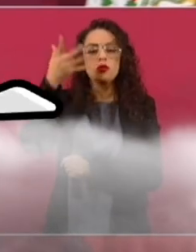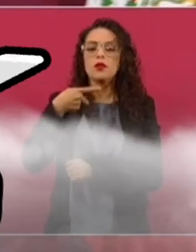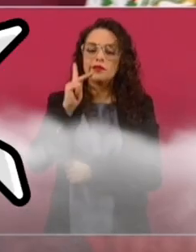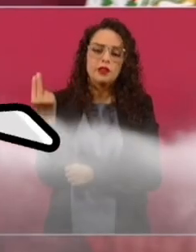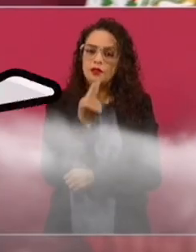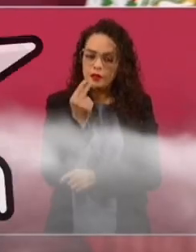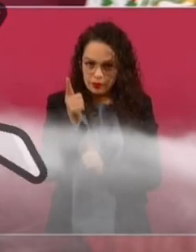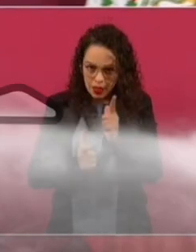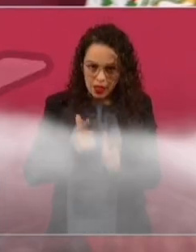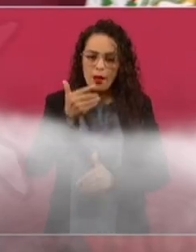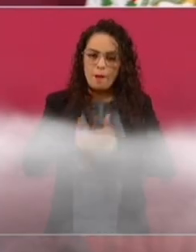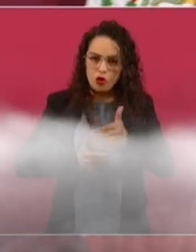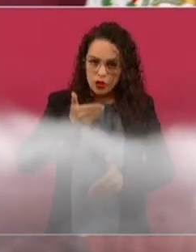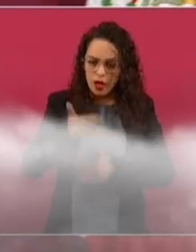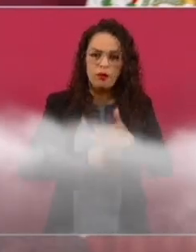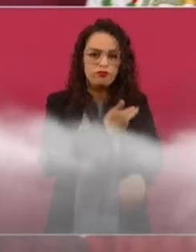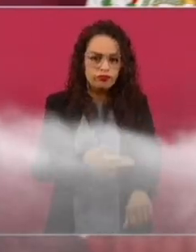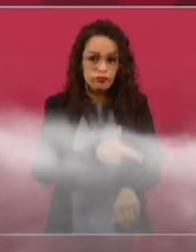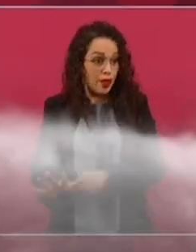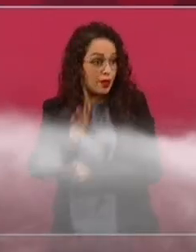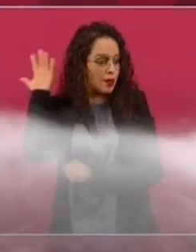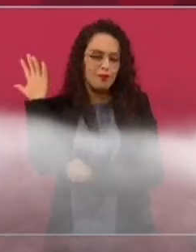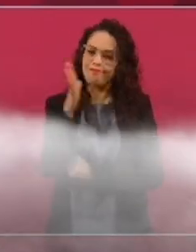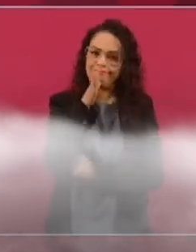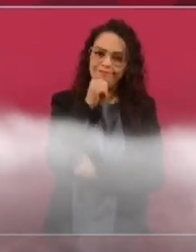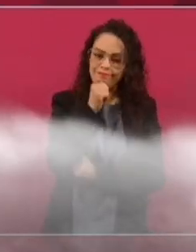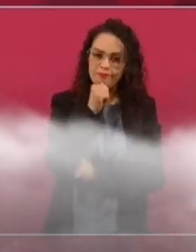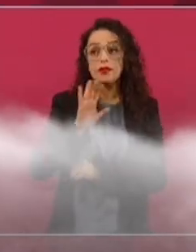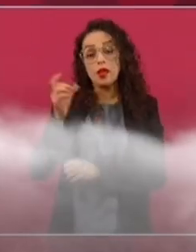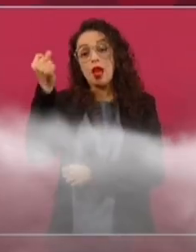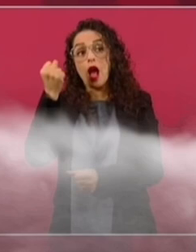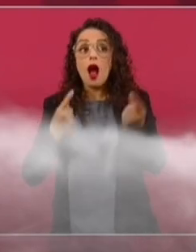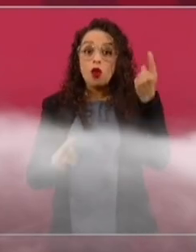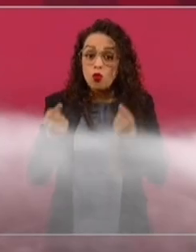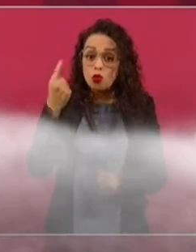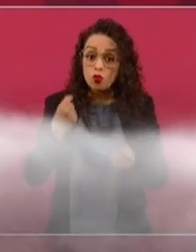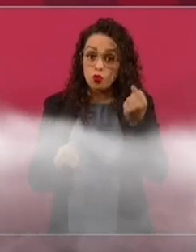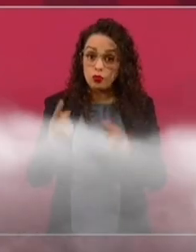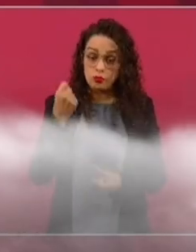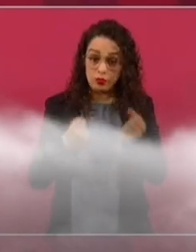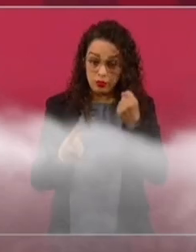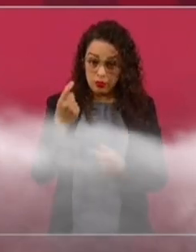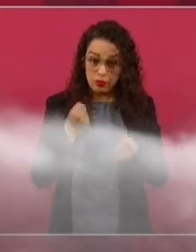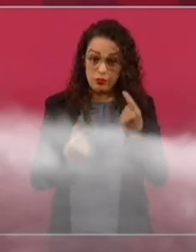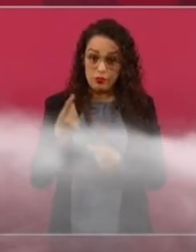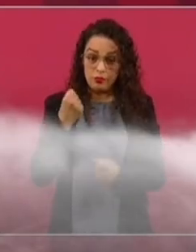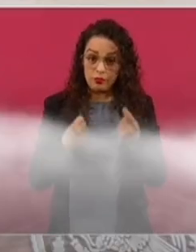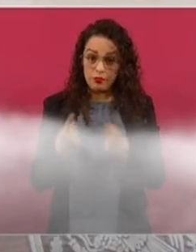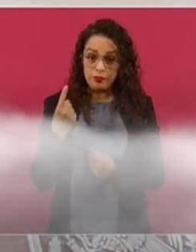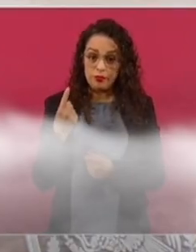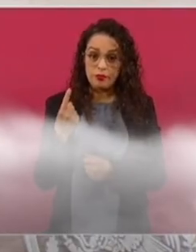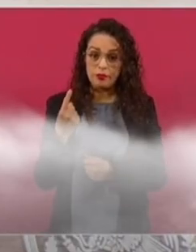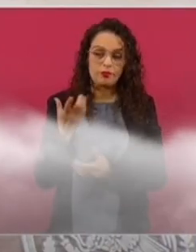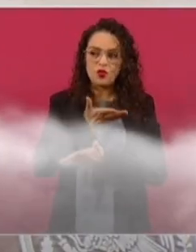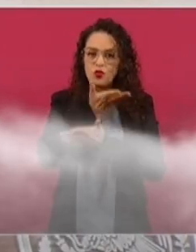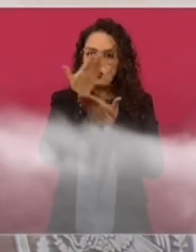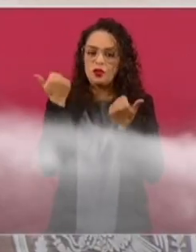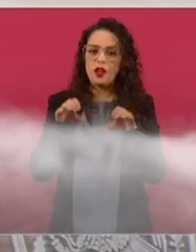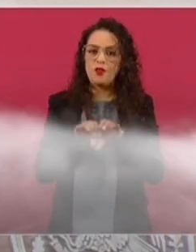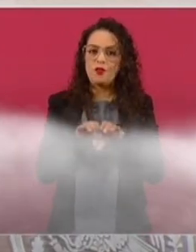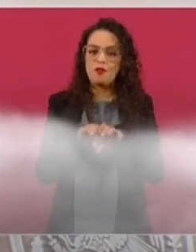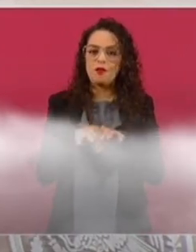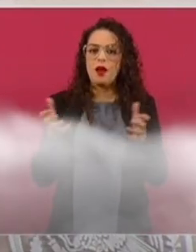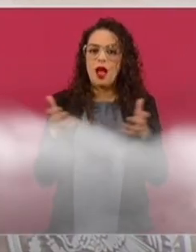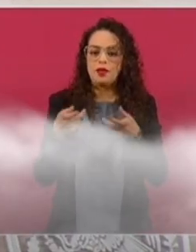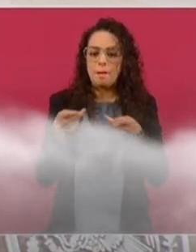procesos que llevan tiempo. Y en algunos casos, por eso están padeciendo, no supieron manejar